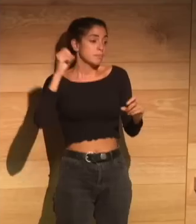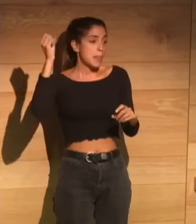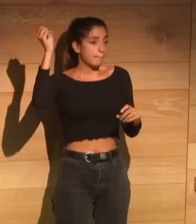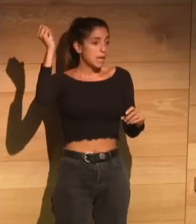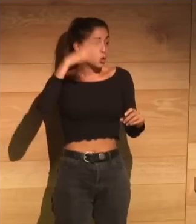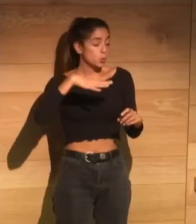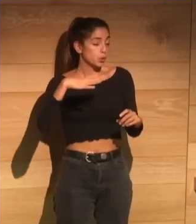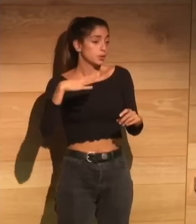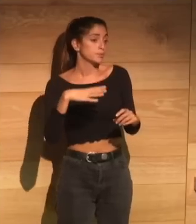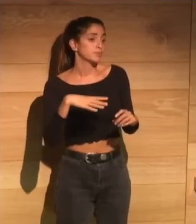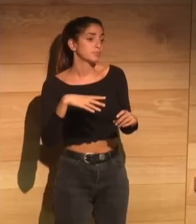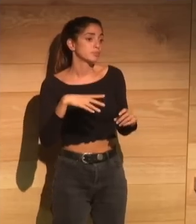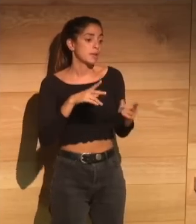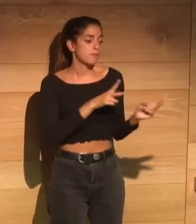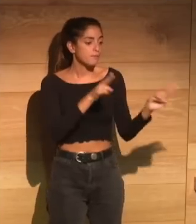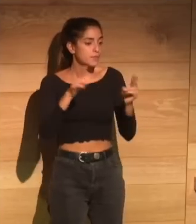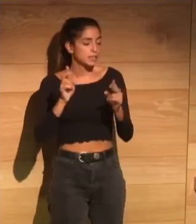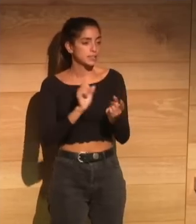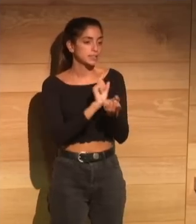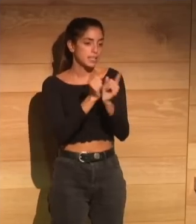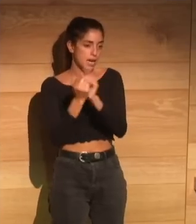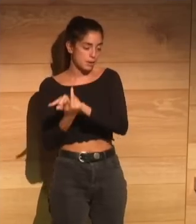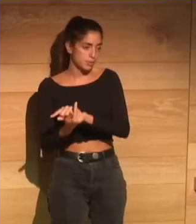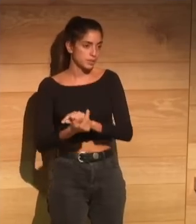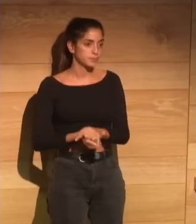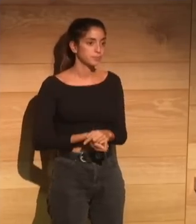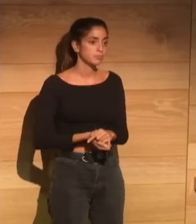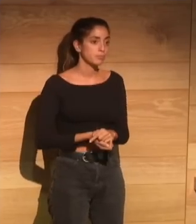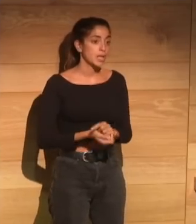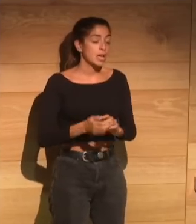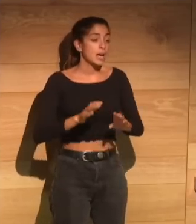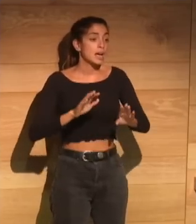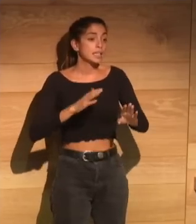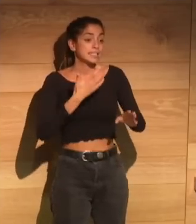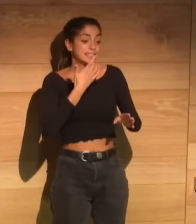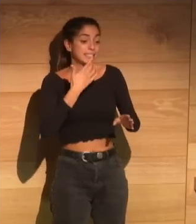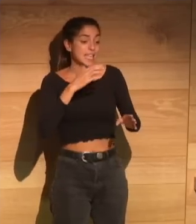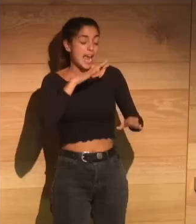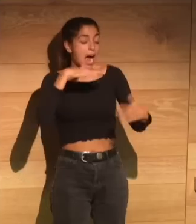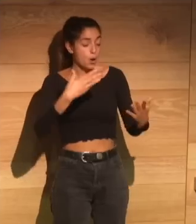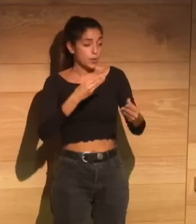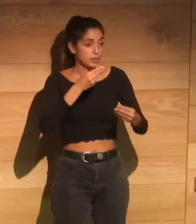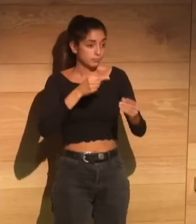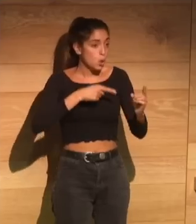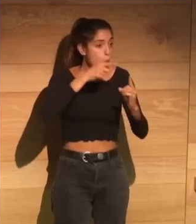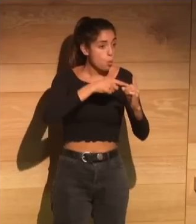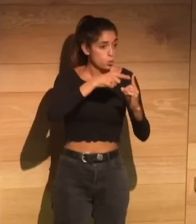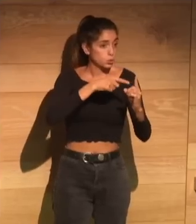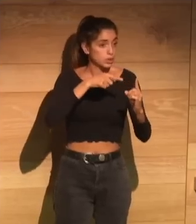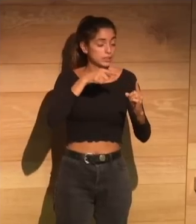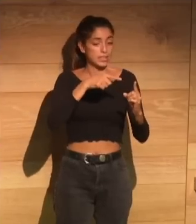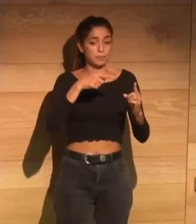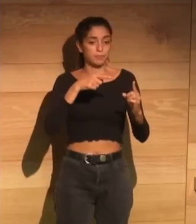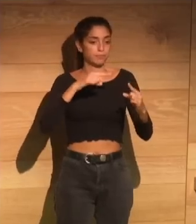las vas fijando en fases. Y esa es una forma de hacerlo. Que eso, por cierto, si lo usas ahora, aunque el principio sea fundamental, consigues efectos absolutamente